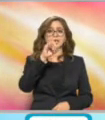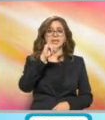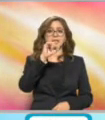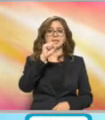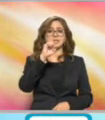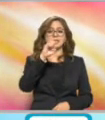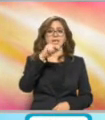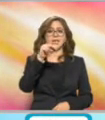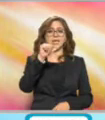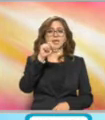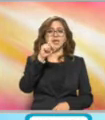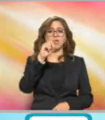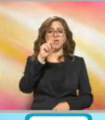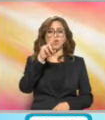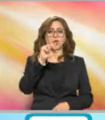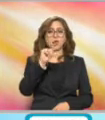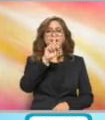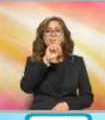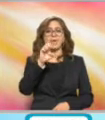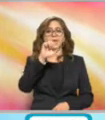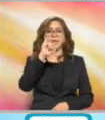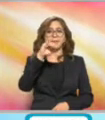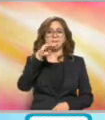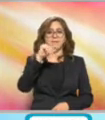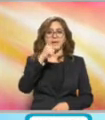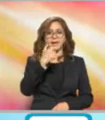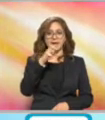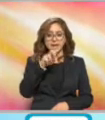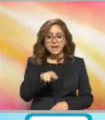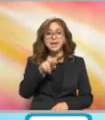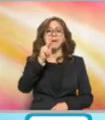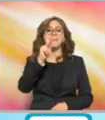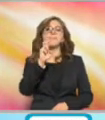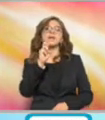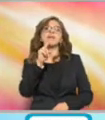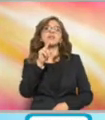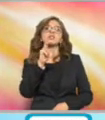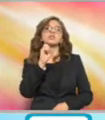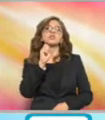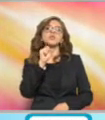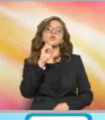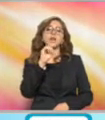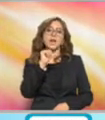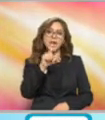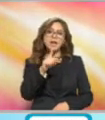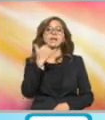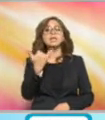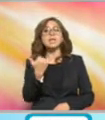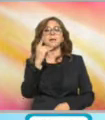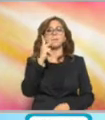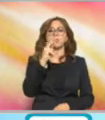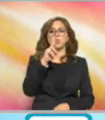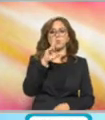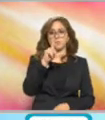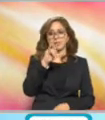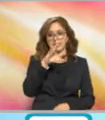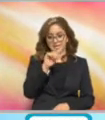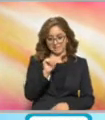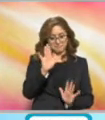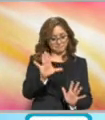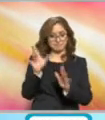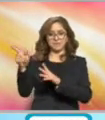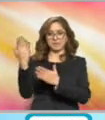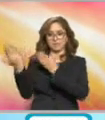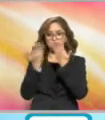personal e imagen pública, ¿sí? Pero cualquier persona, cualquier chica o hombre también,